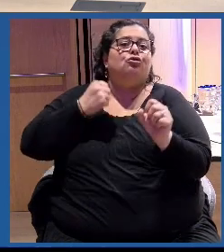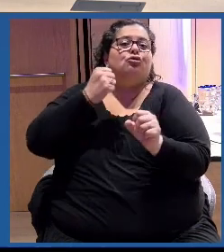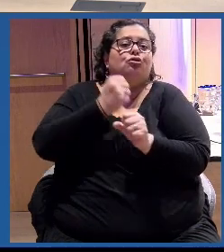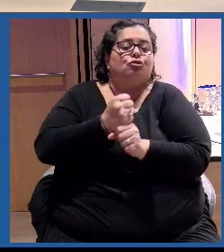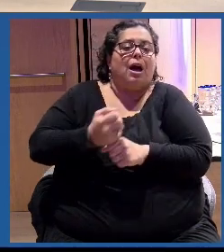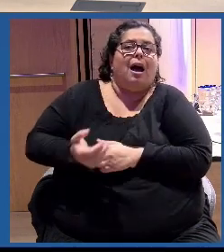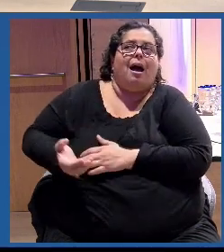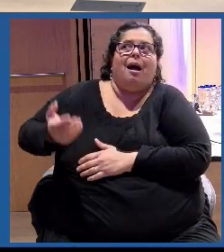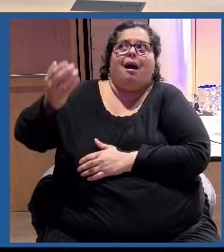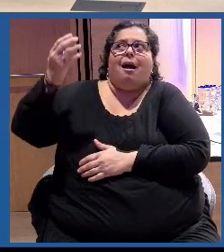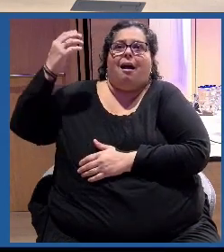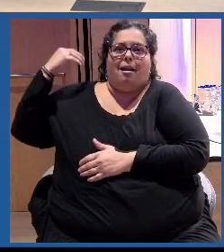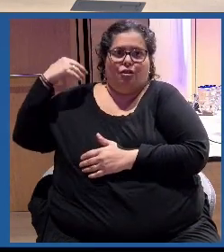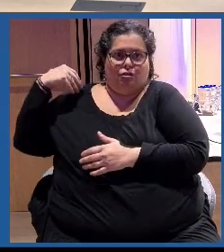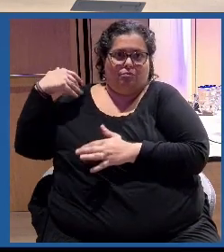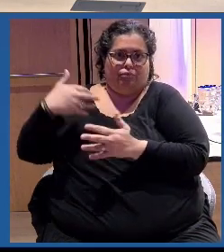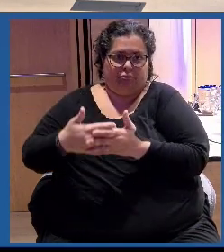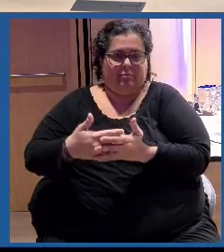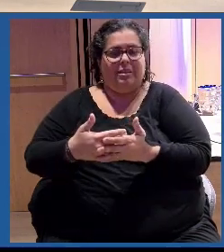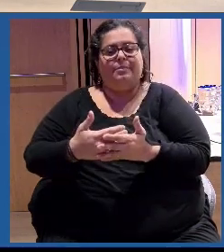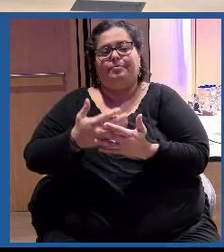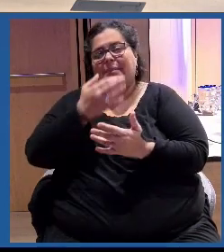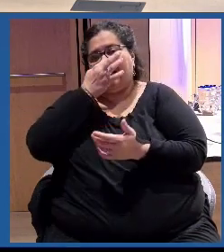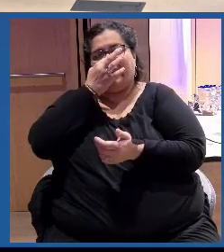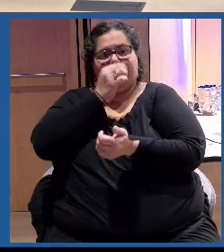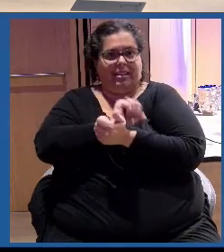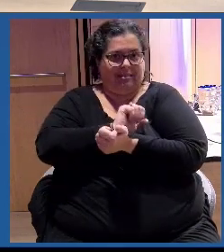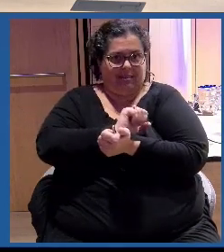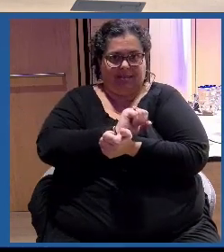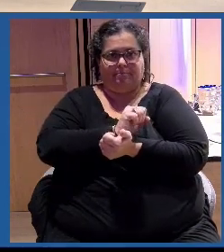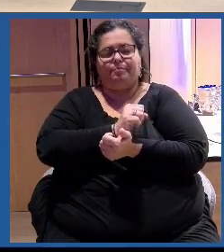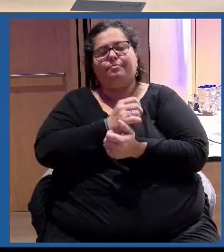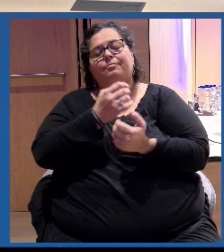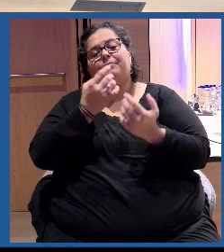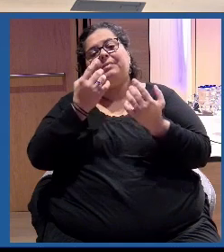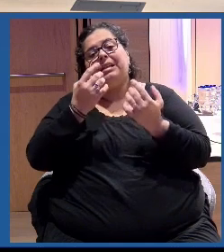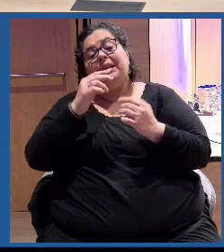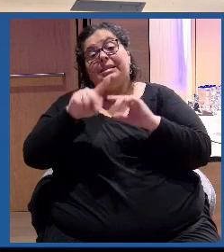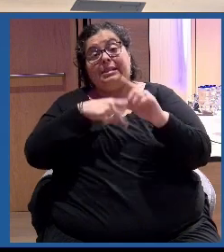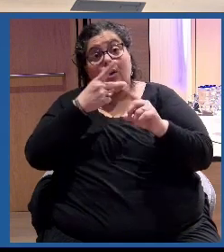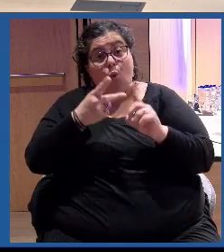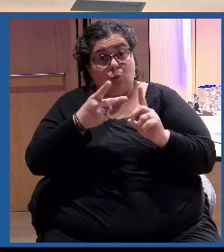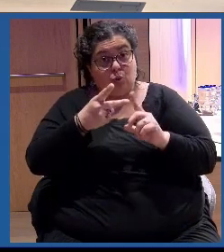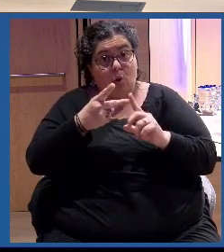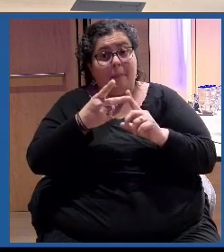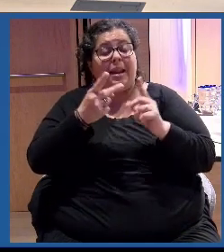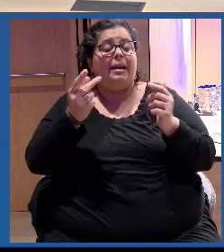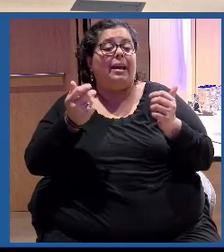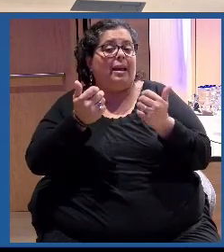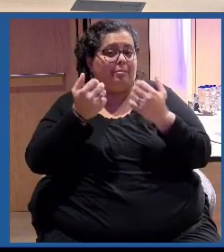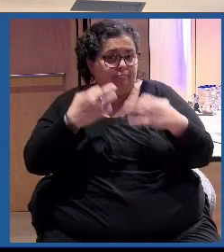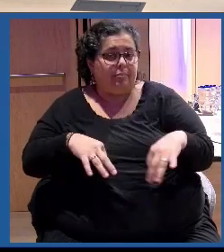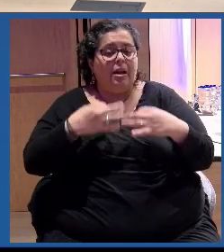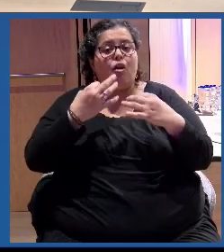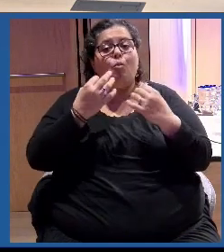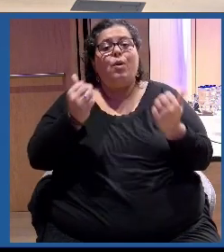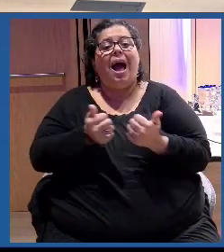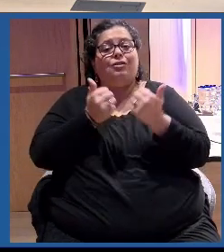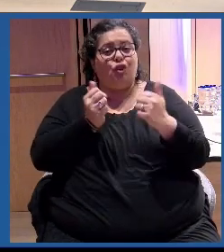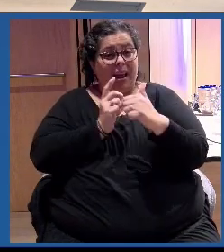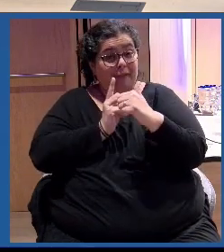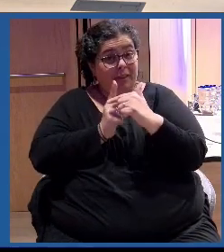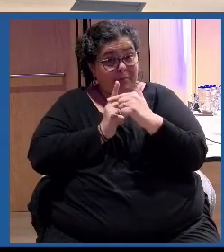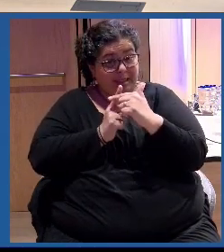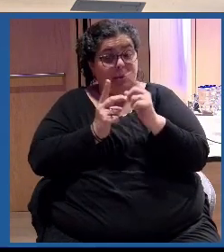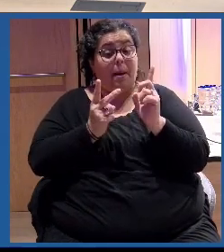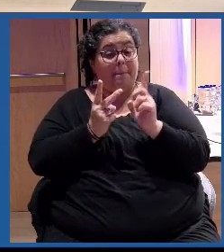trata transatlántica y esclavista. En segundo lugar, para que opere como una acción afirmativa también, tenemos que